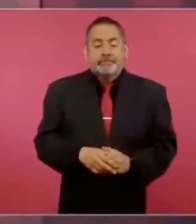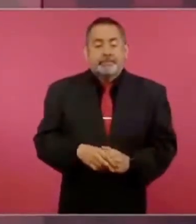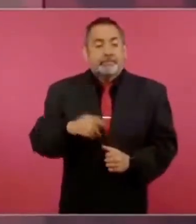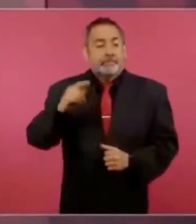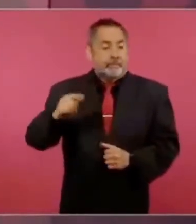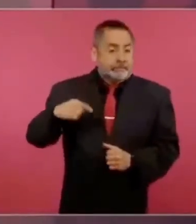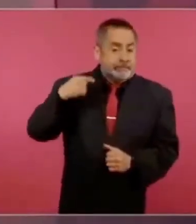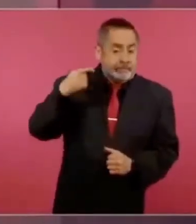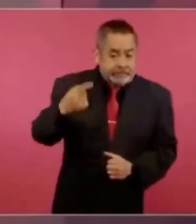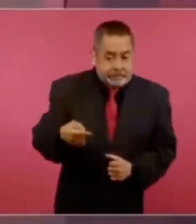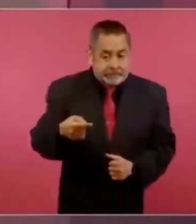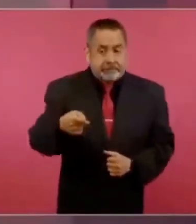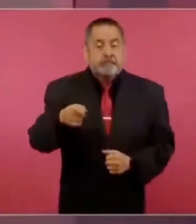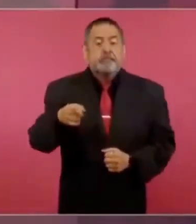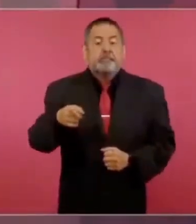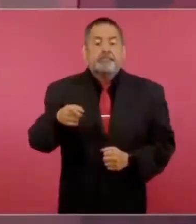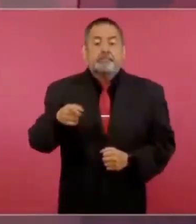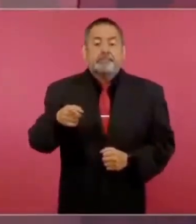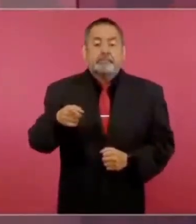cuando